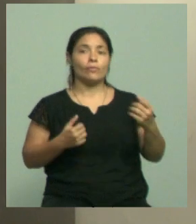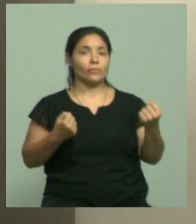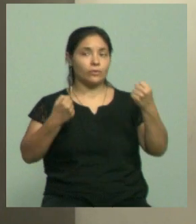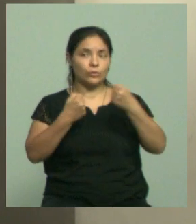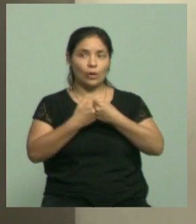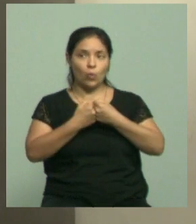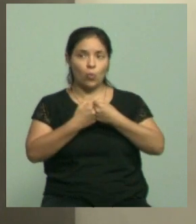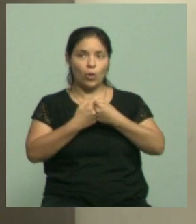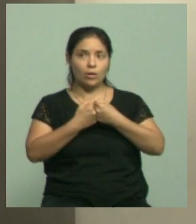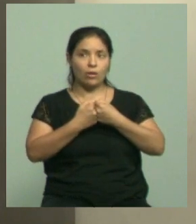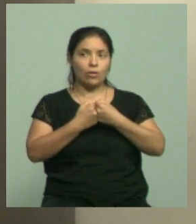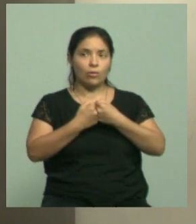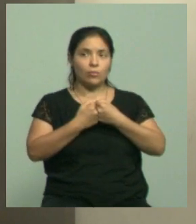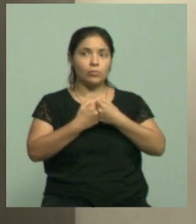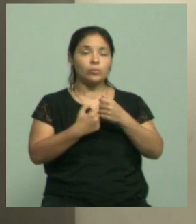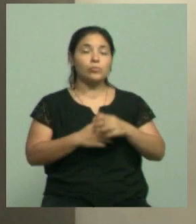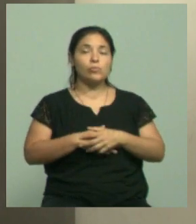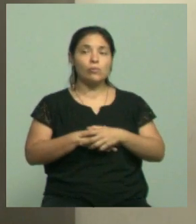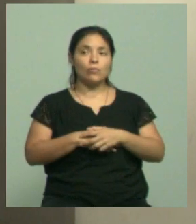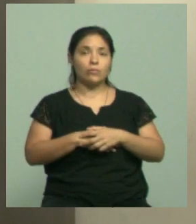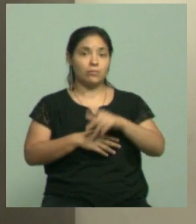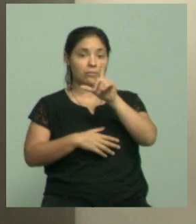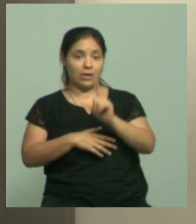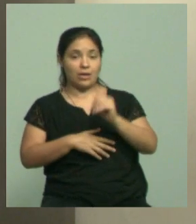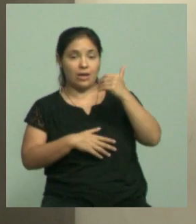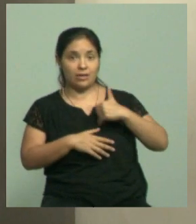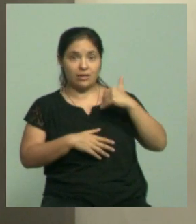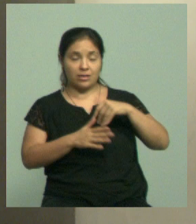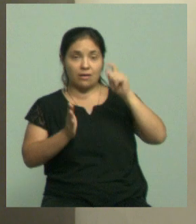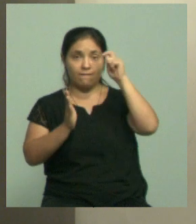no queda muy claro, el acuerdo que habría firmado Argentina para